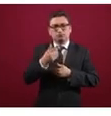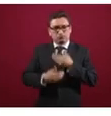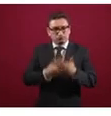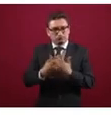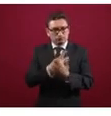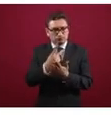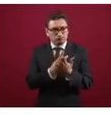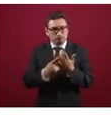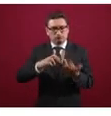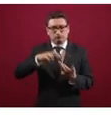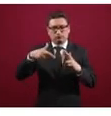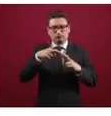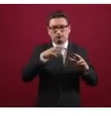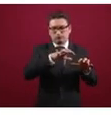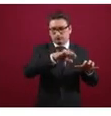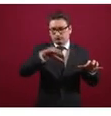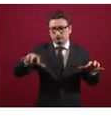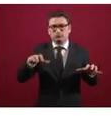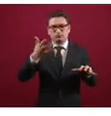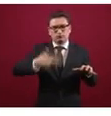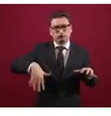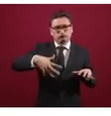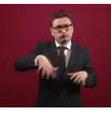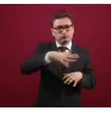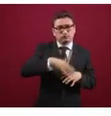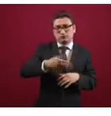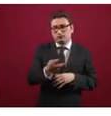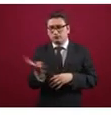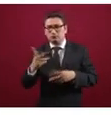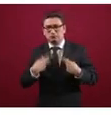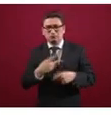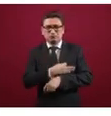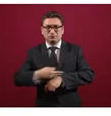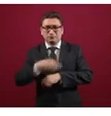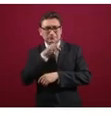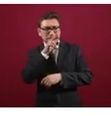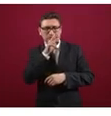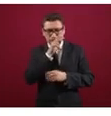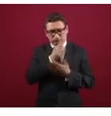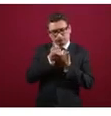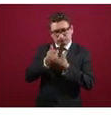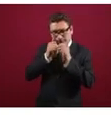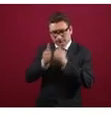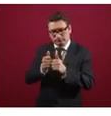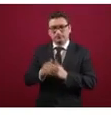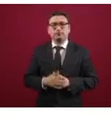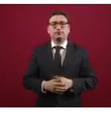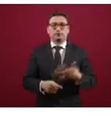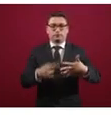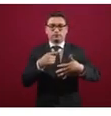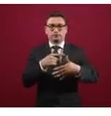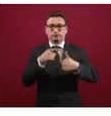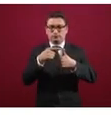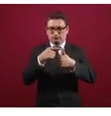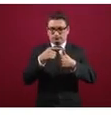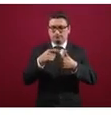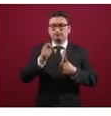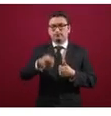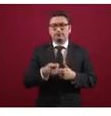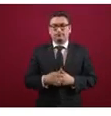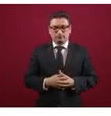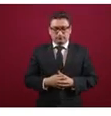regionales de búsqueda atendiendo las de las familias en sexto lugar se instruye